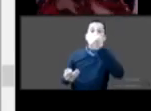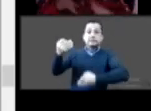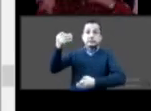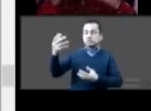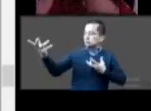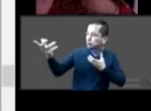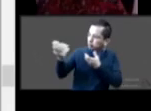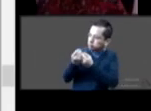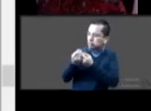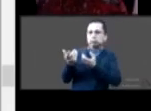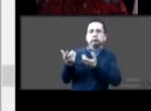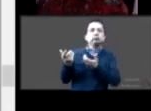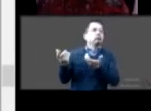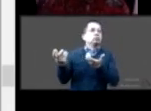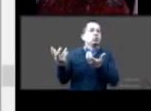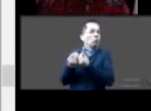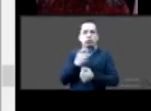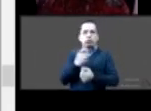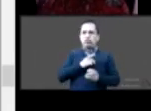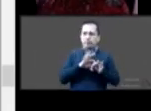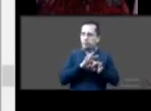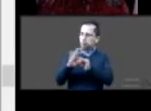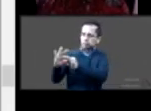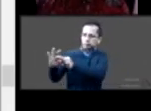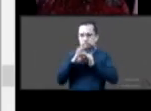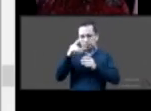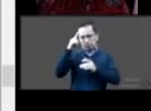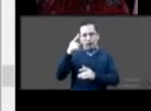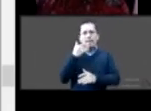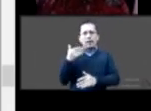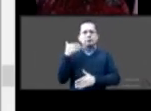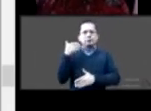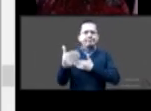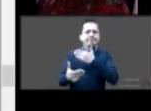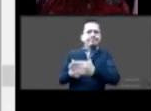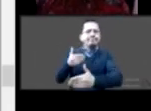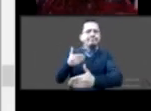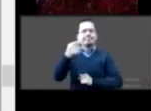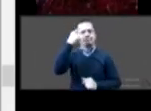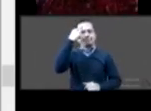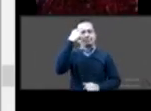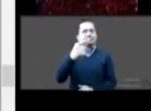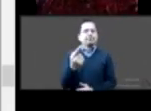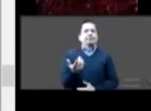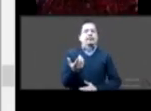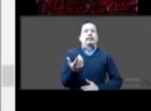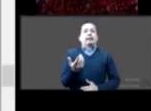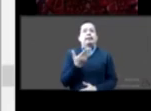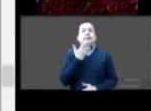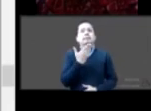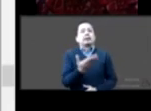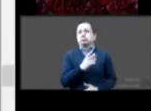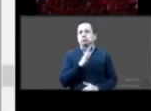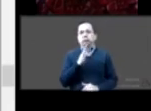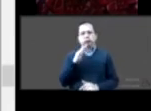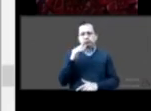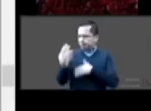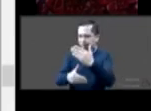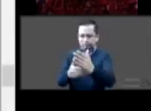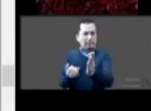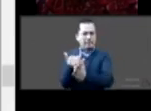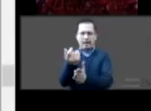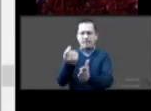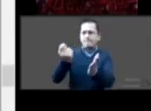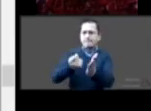tenemos que ir juntos para ir realmente llegando a la sanción de